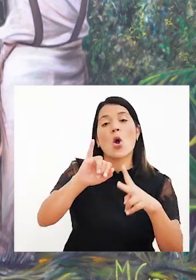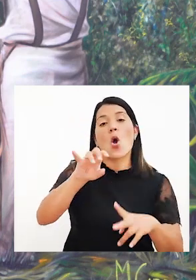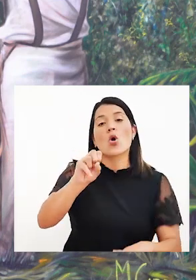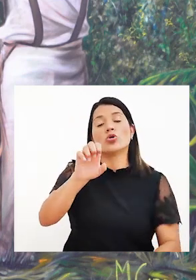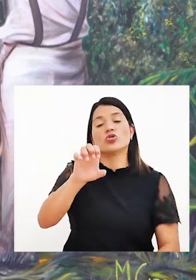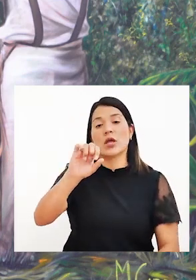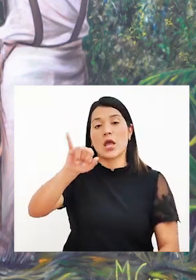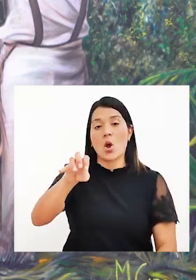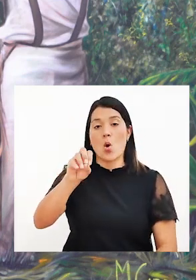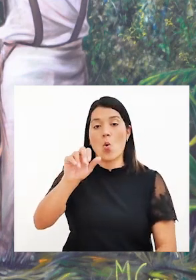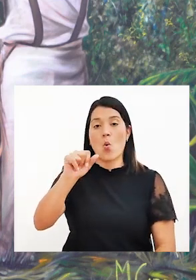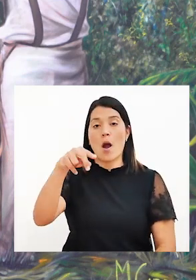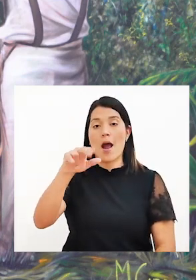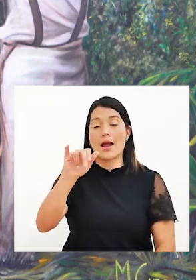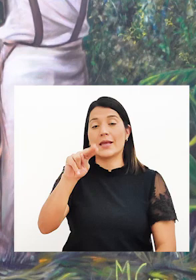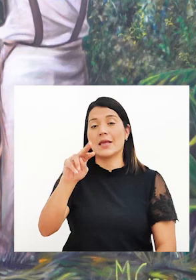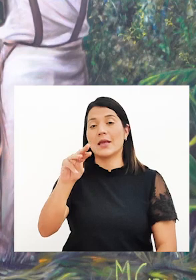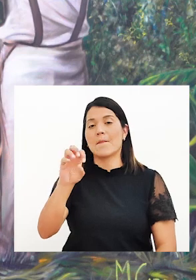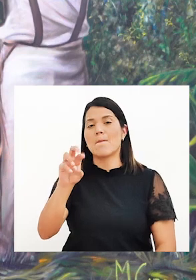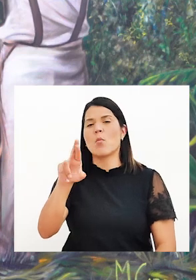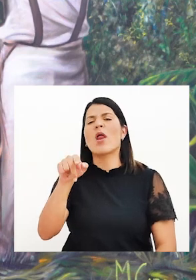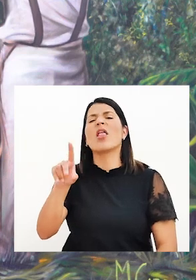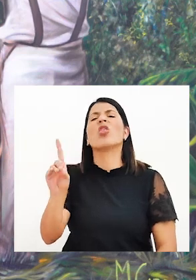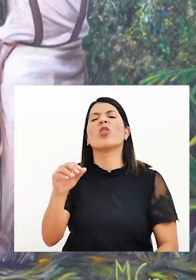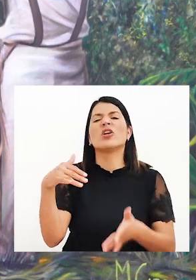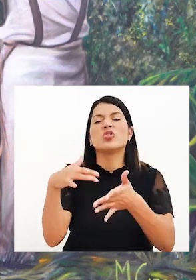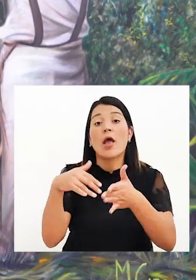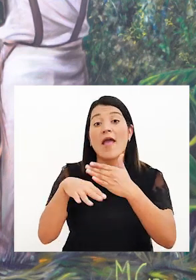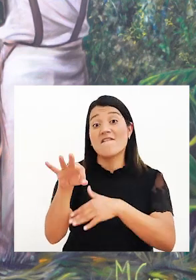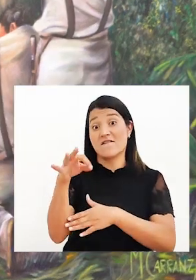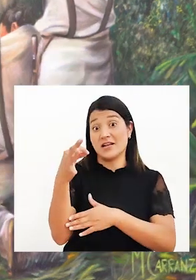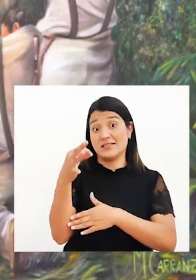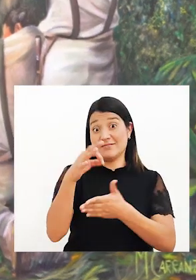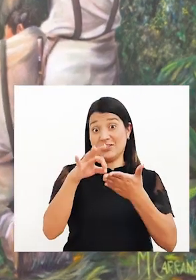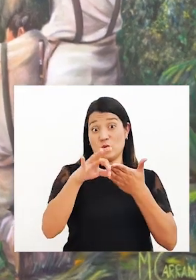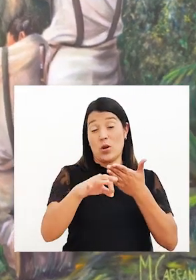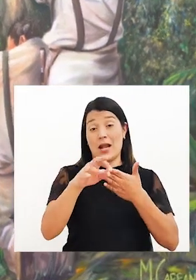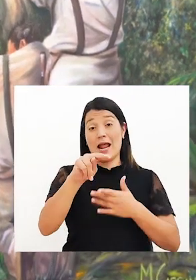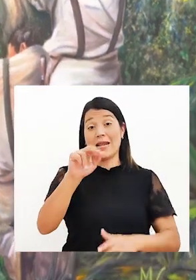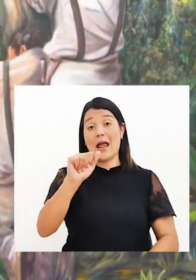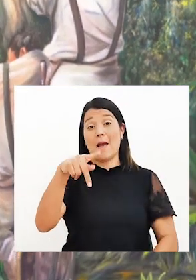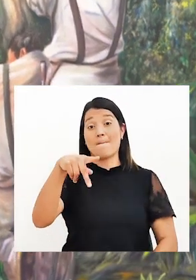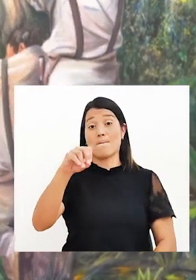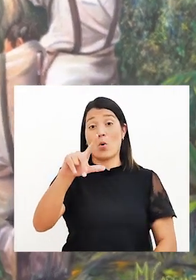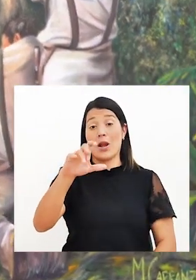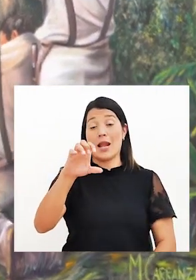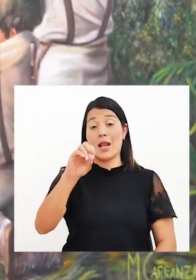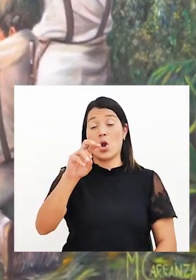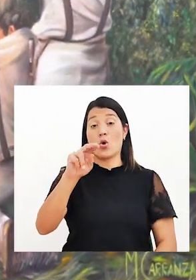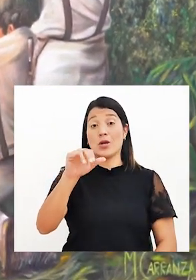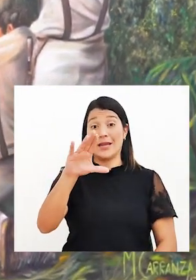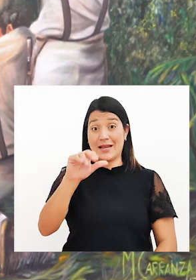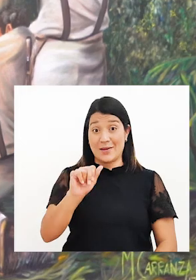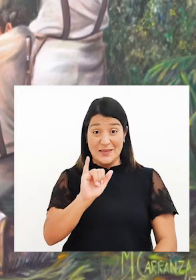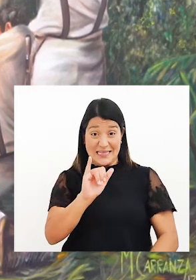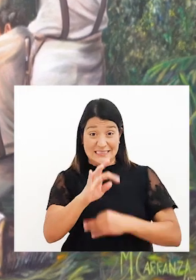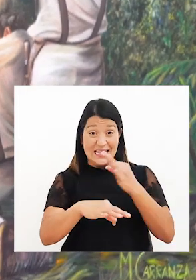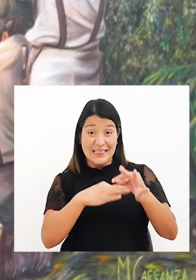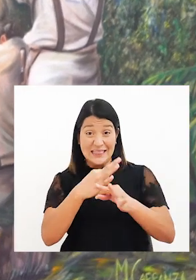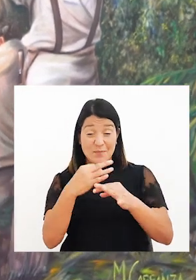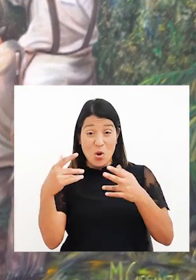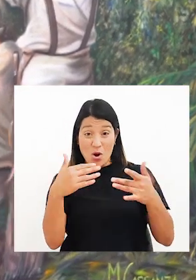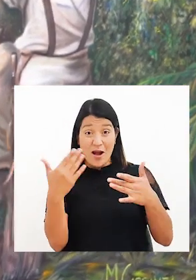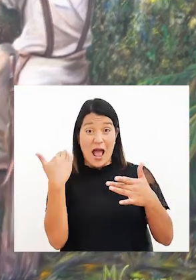Mora. ¿Y a dónde se formó José Joaquín Mora? En Francia, en la Escuela Napoleónica. En este tipo de guerras, en el tipo de guerras del siglo XIX,